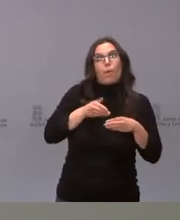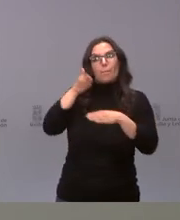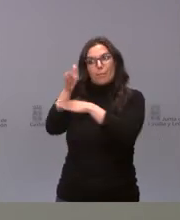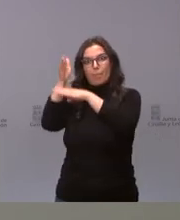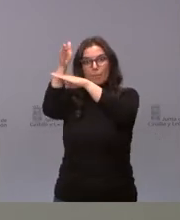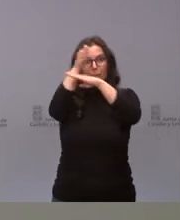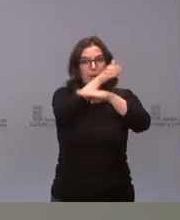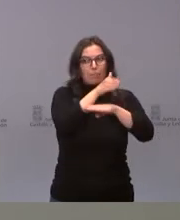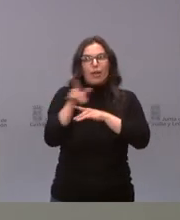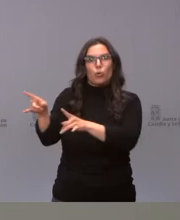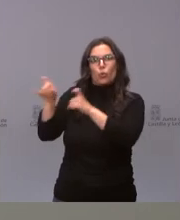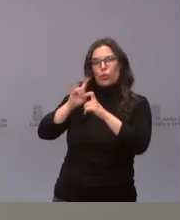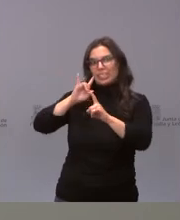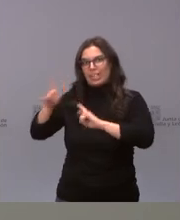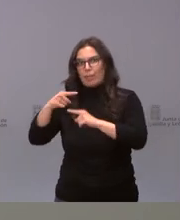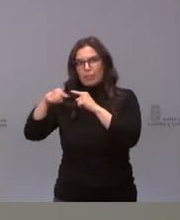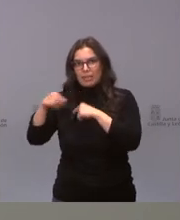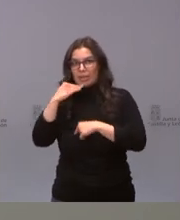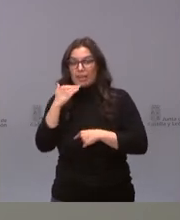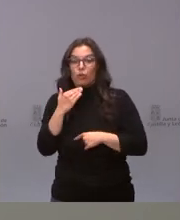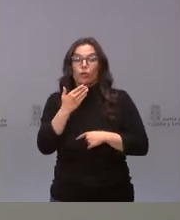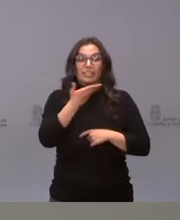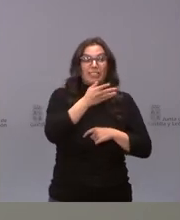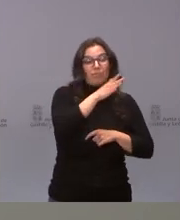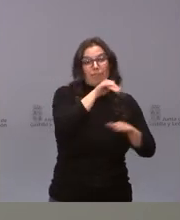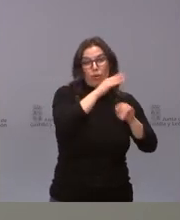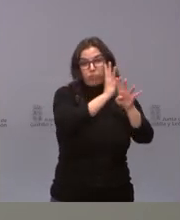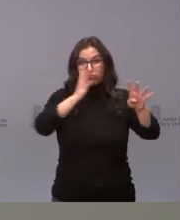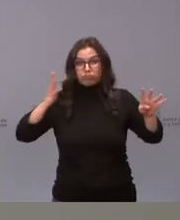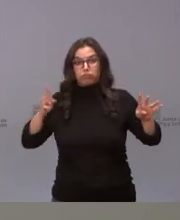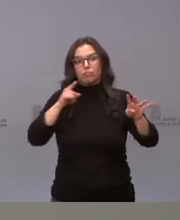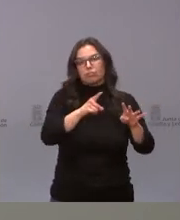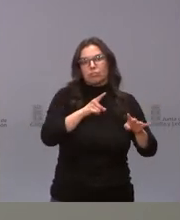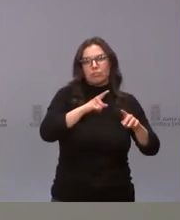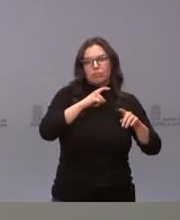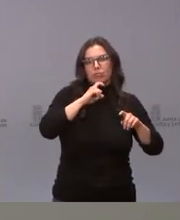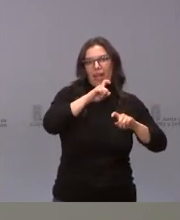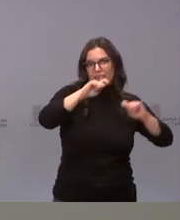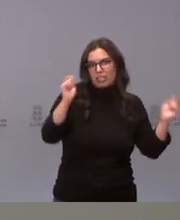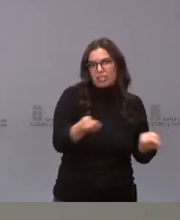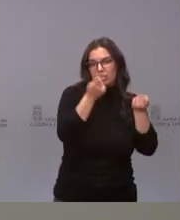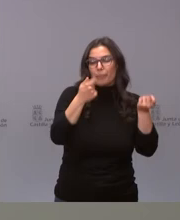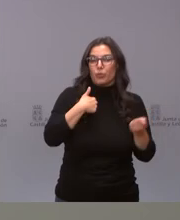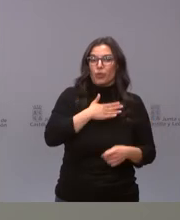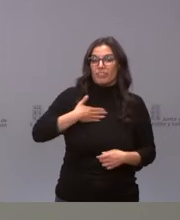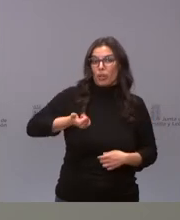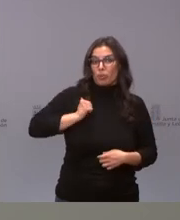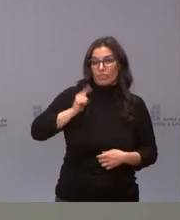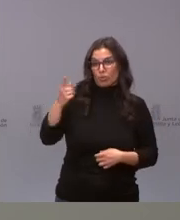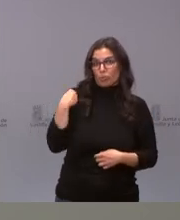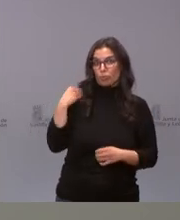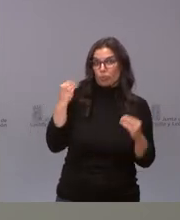son captados, y los que son en vacunación masiva, pues se les va diciendo. Lo que sí que quiero, aprovechando su pregunta,